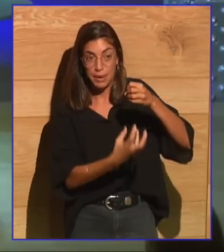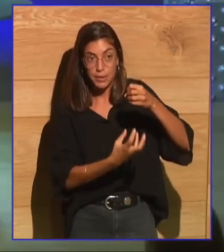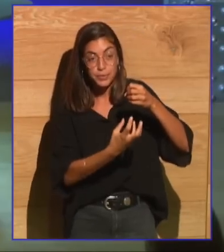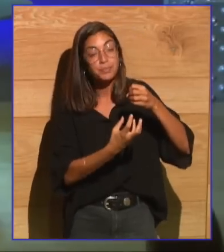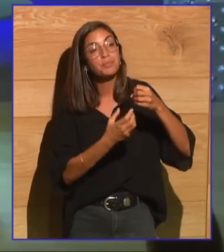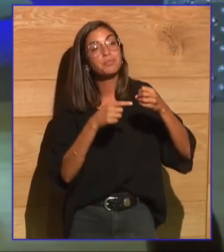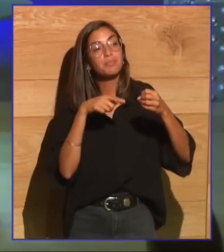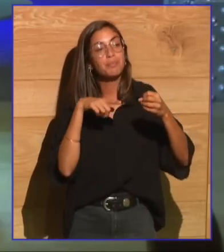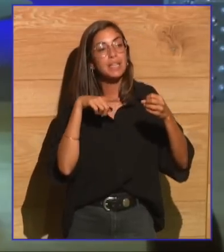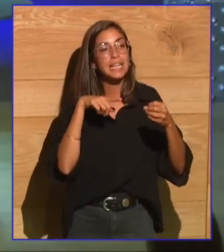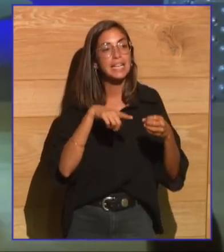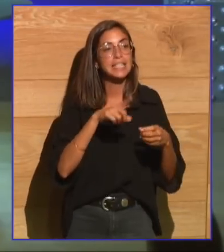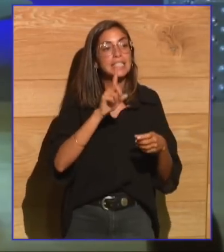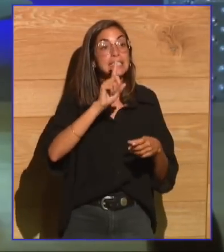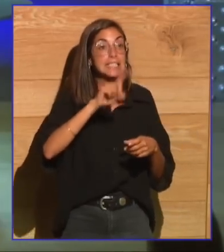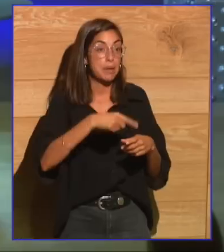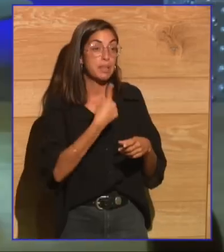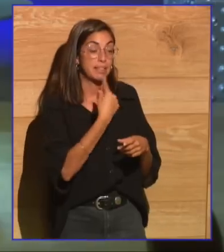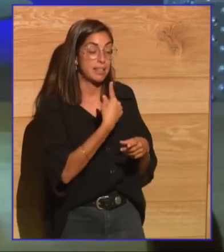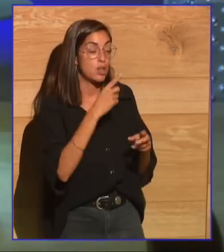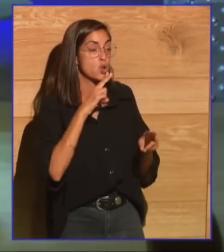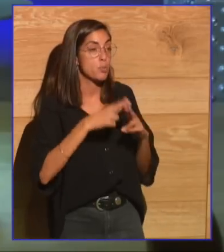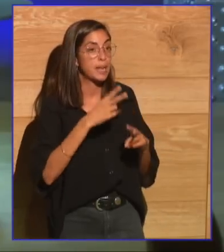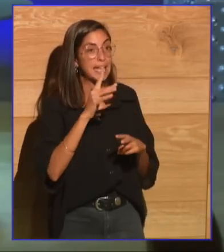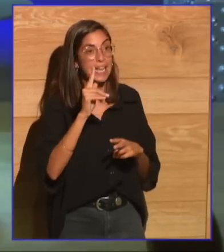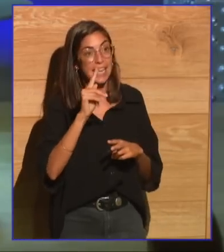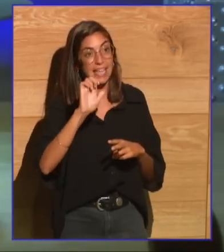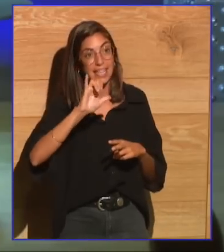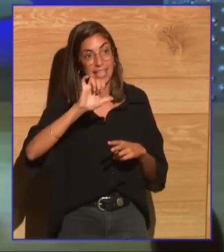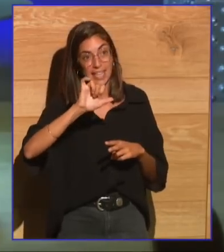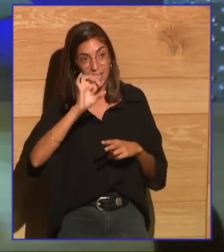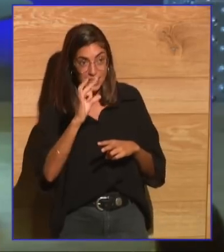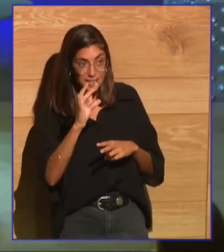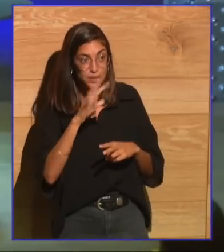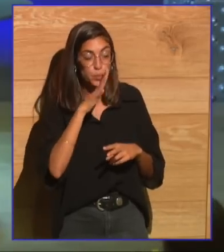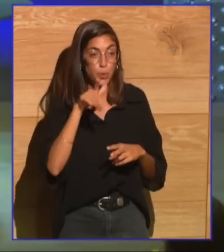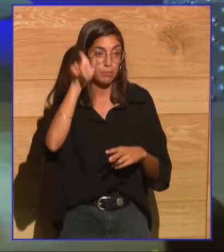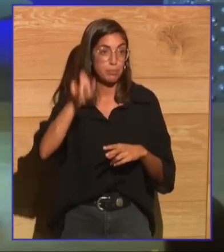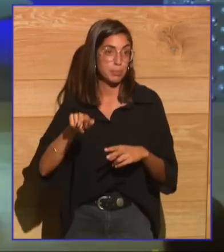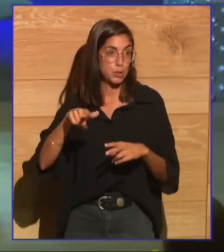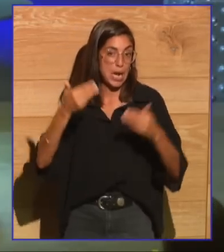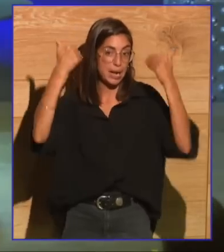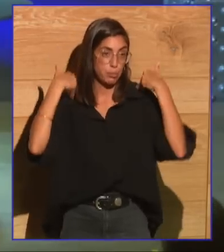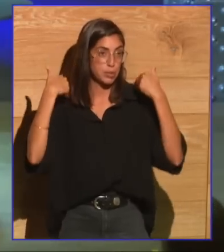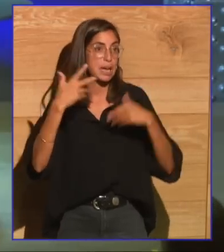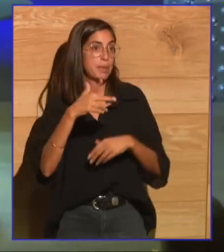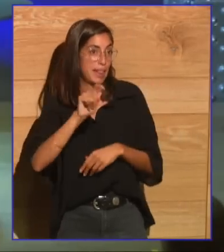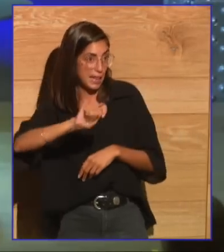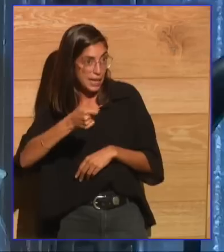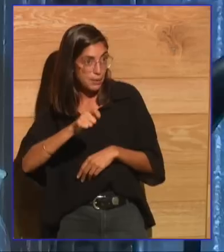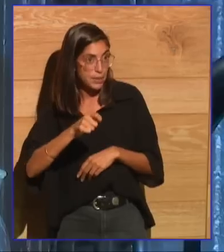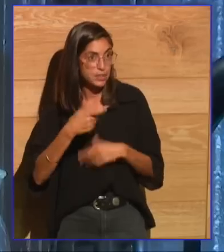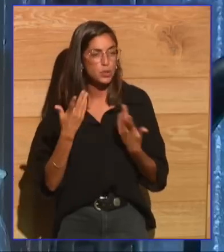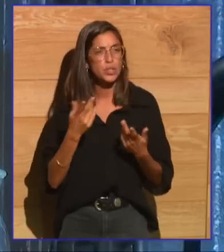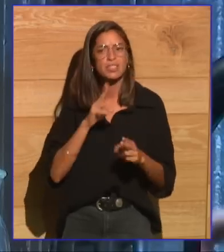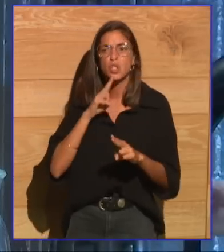que es porque admite el coyote inicialmente es el de las llaves nos dirán ya veces nos parece que llamase peter